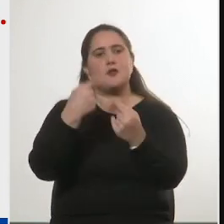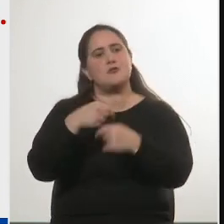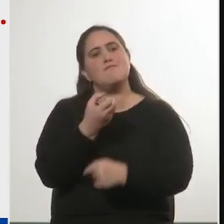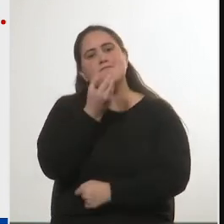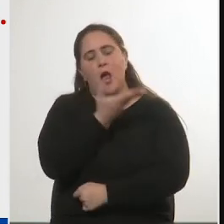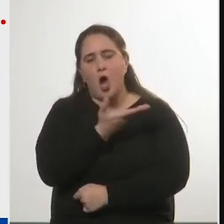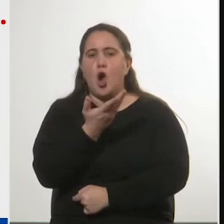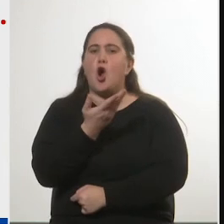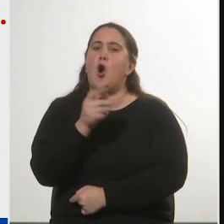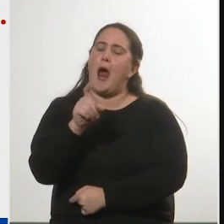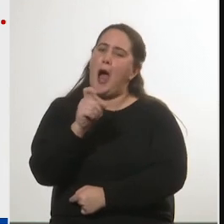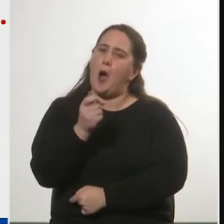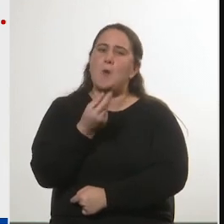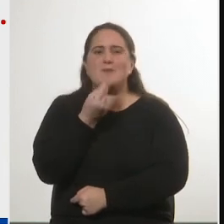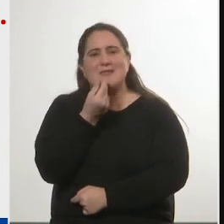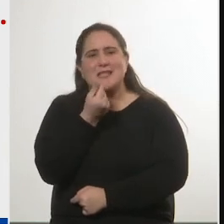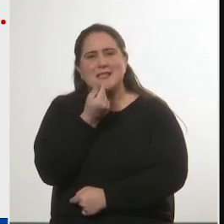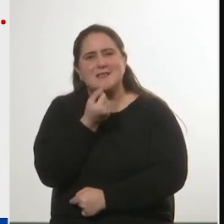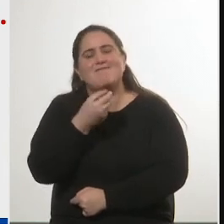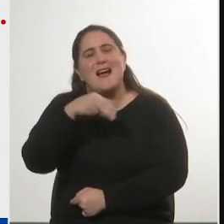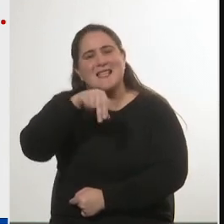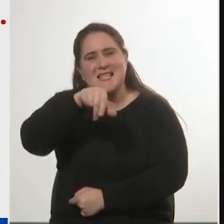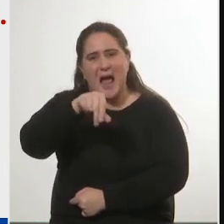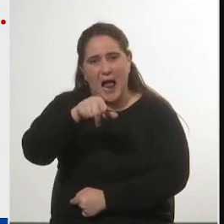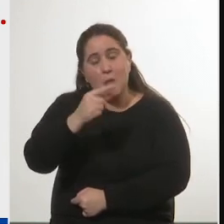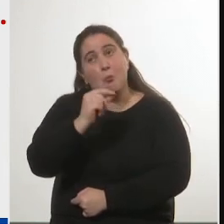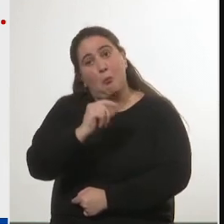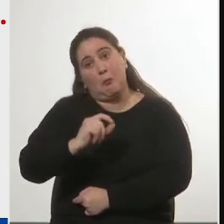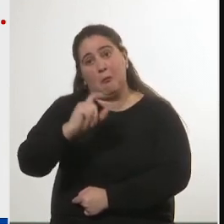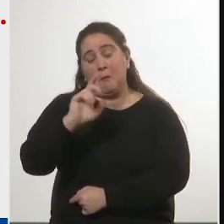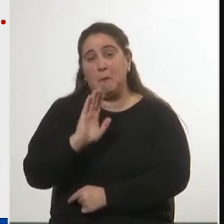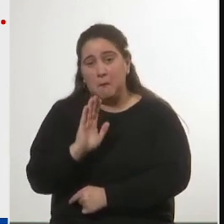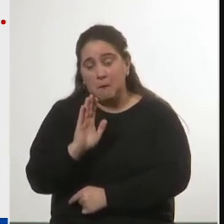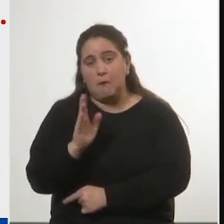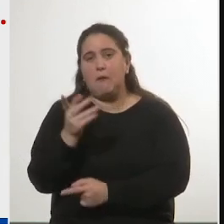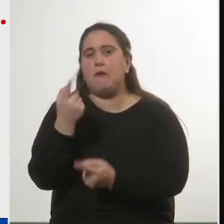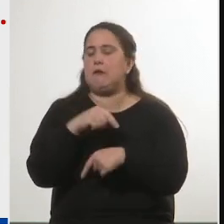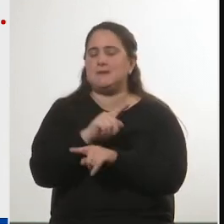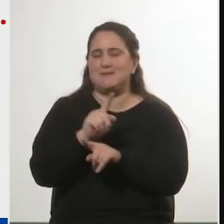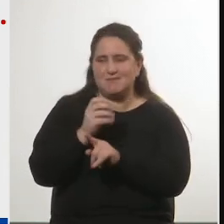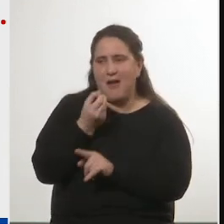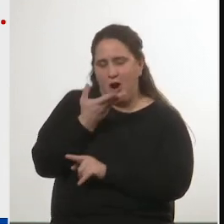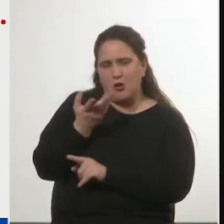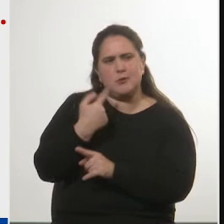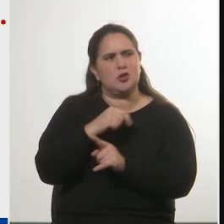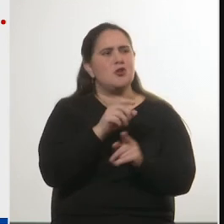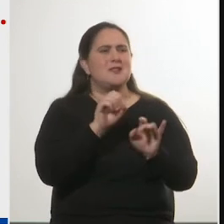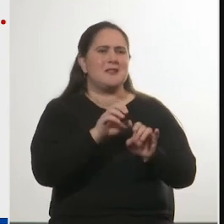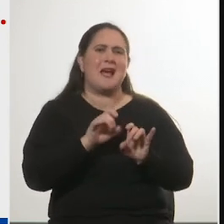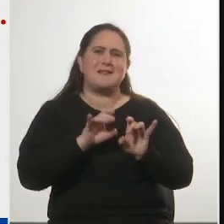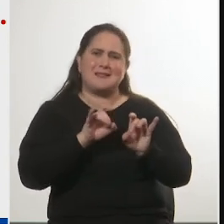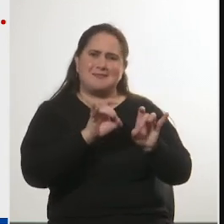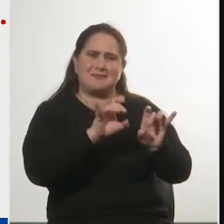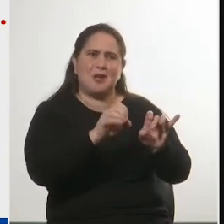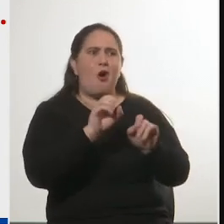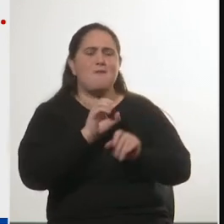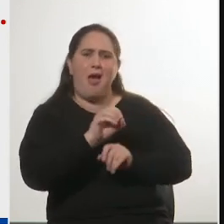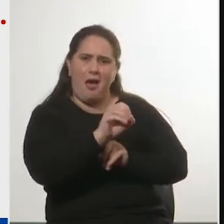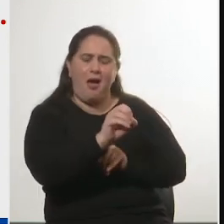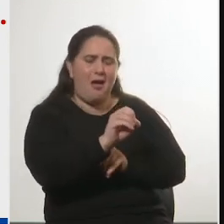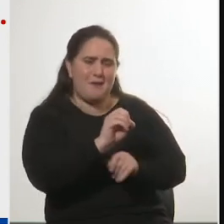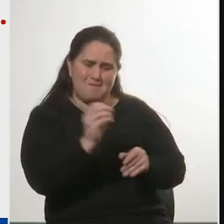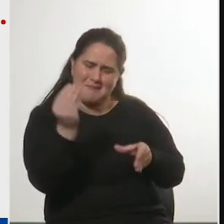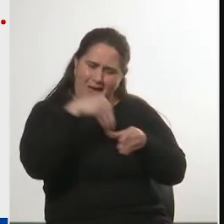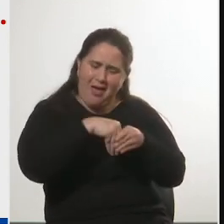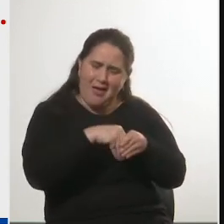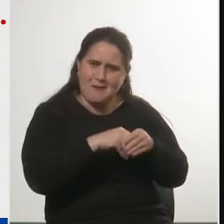que el agua aumente en su salinidad de forma moderada a que la misma incremente su contenido de